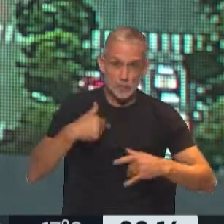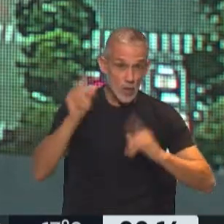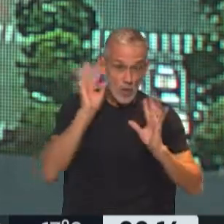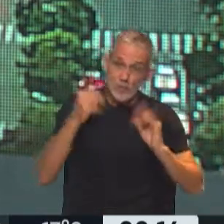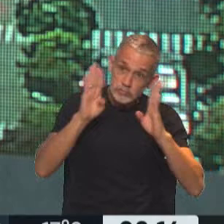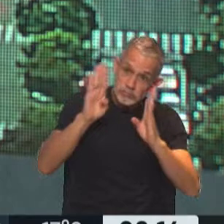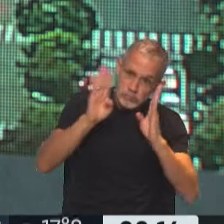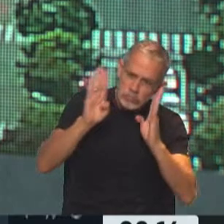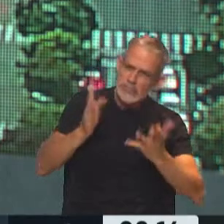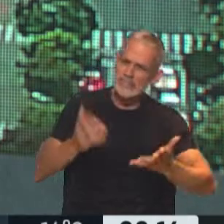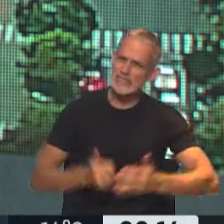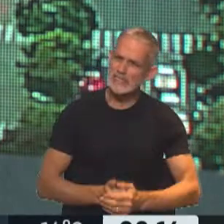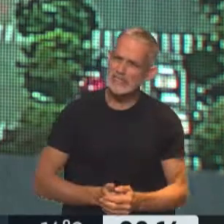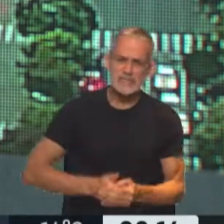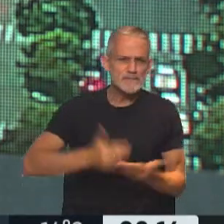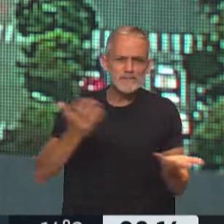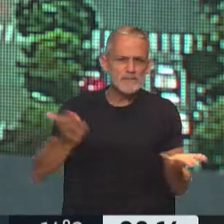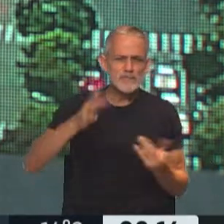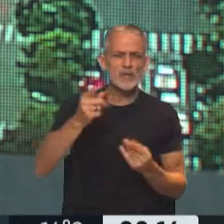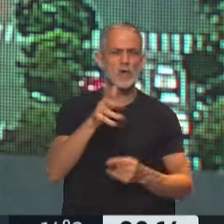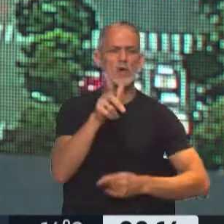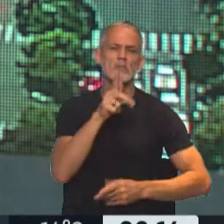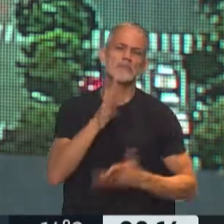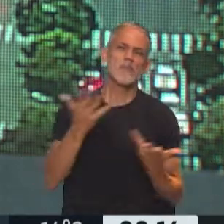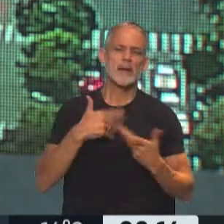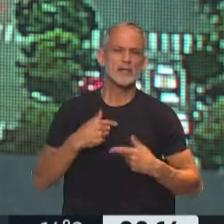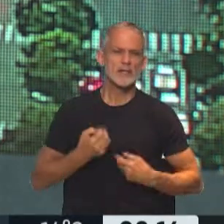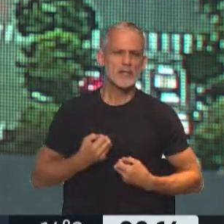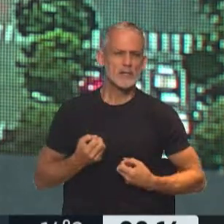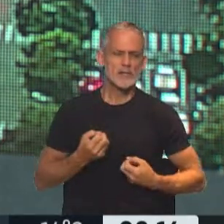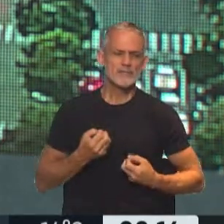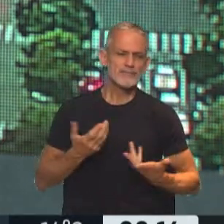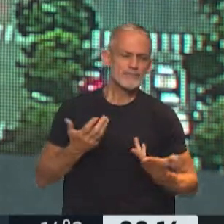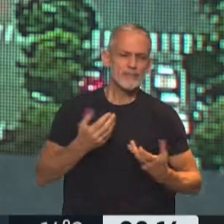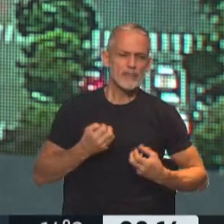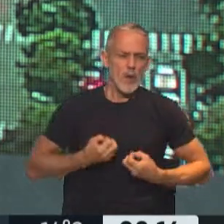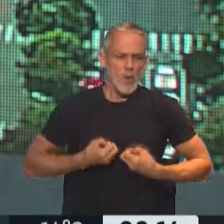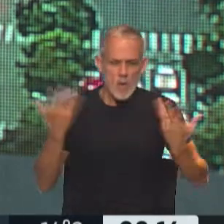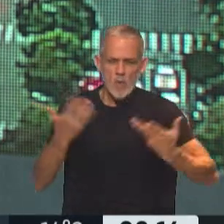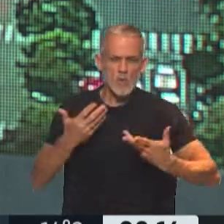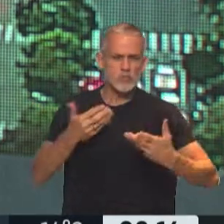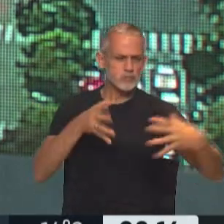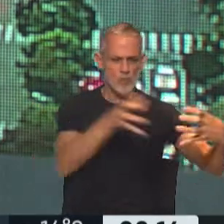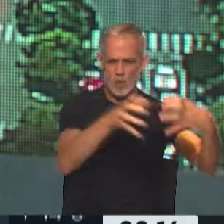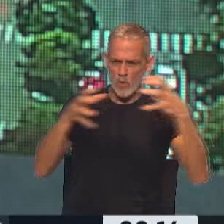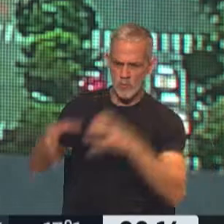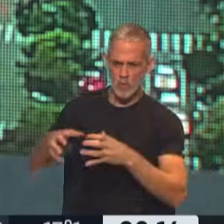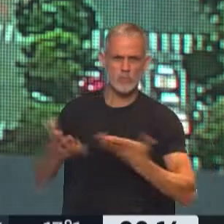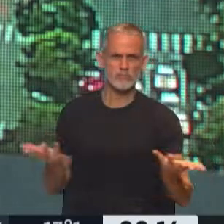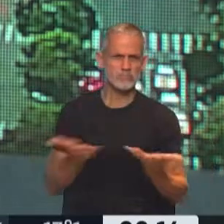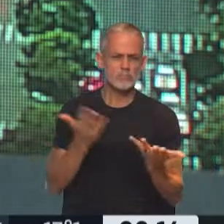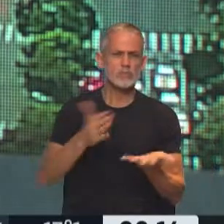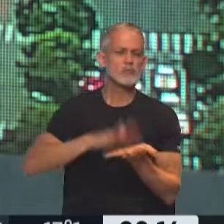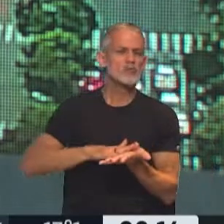atentamente. ¿Es una suerte de sincericidio de un lado y del otro, de la política, de la grieta, como lo quieras llamar,